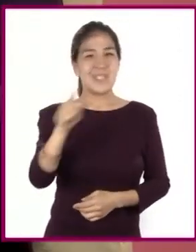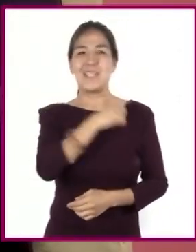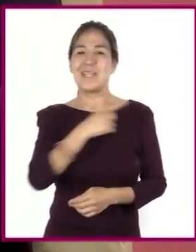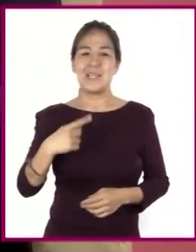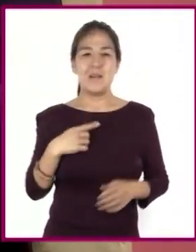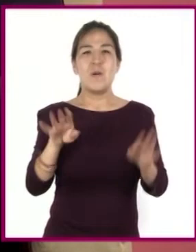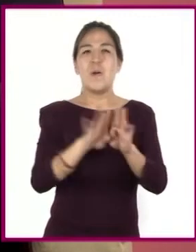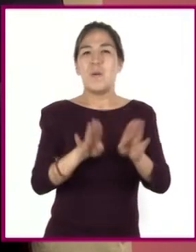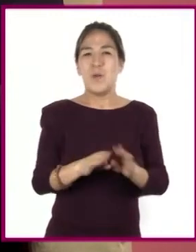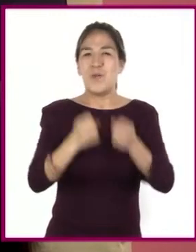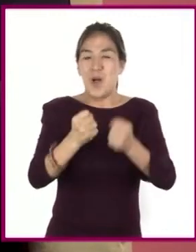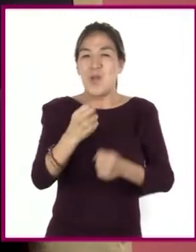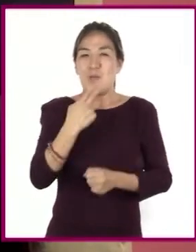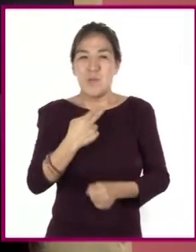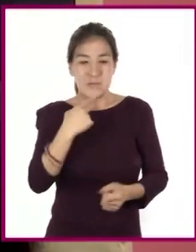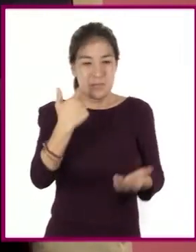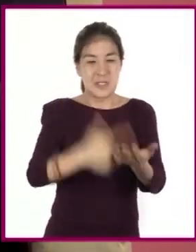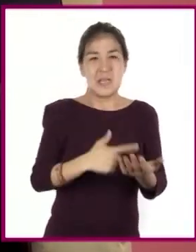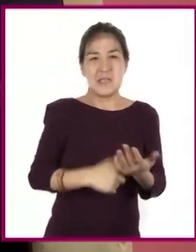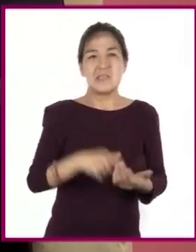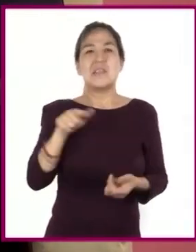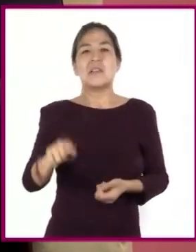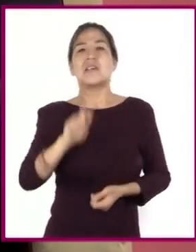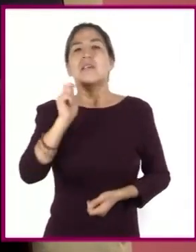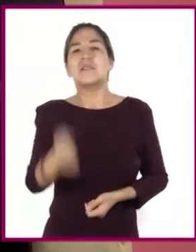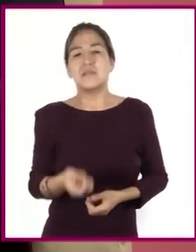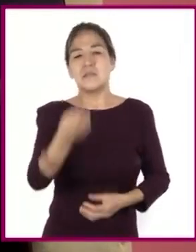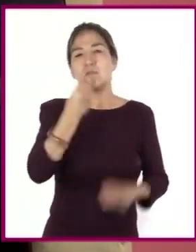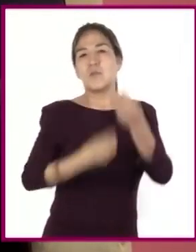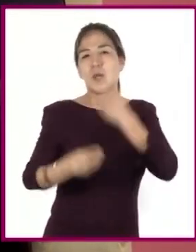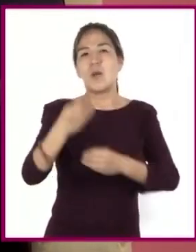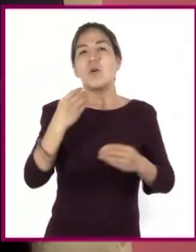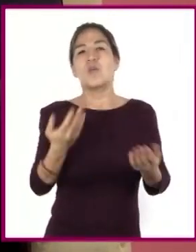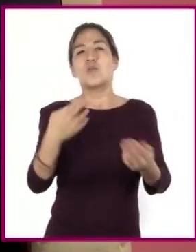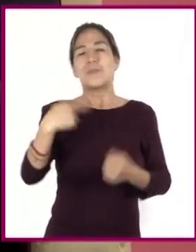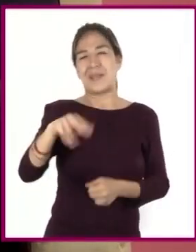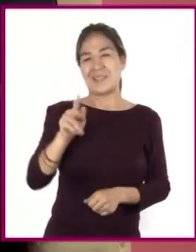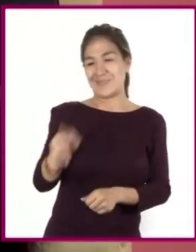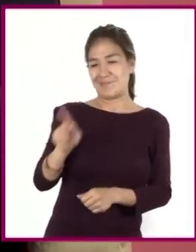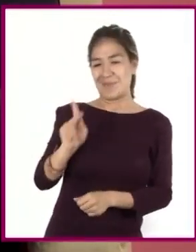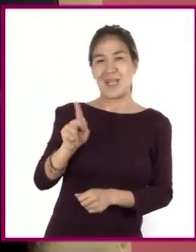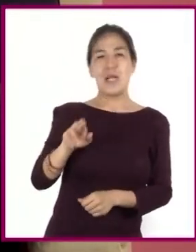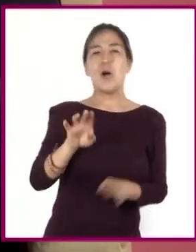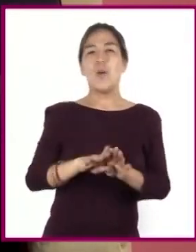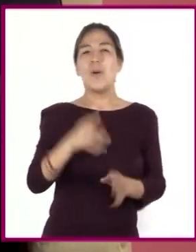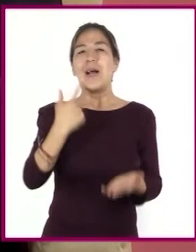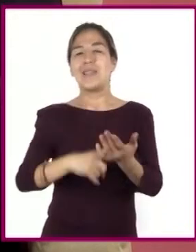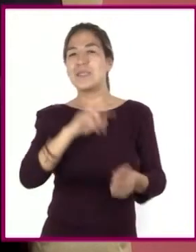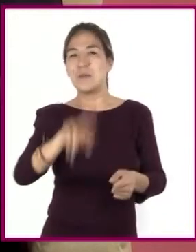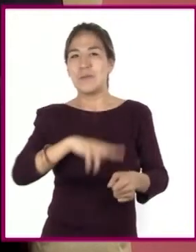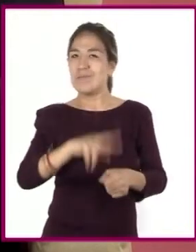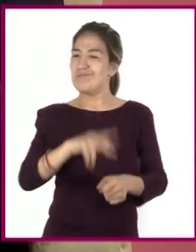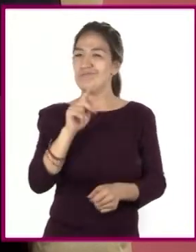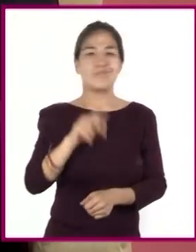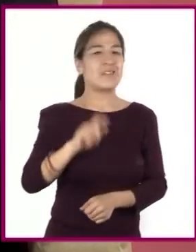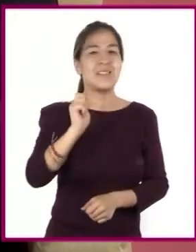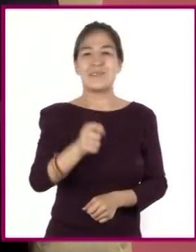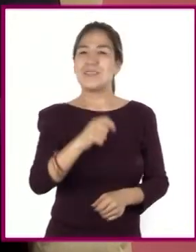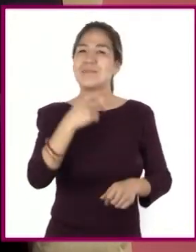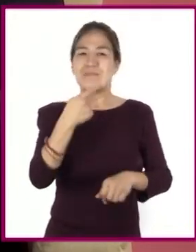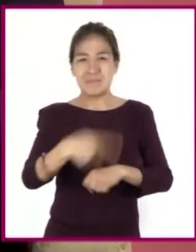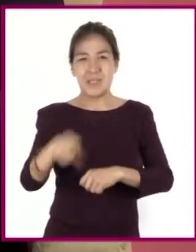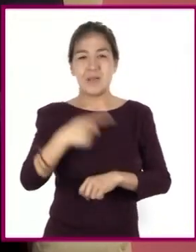más saturados y por lo tanto se pueden ver como alimentos de grasa sólida, pues hay que limitarlos y no ser la fuente